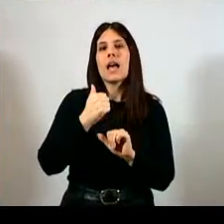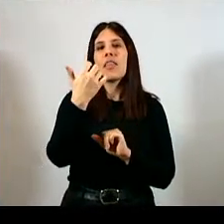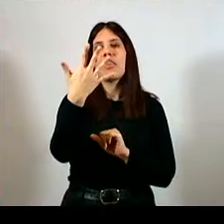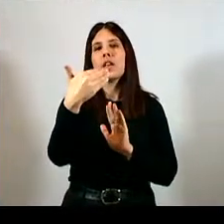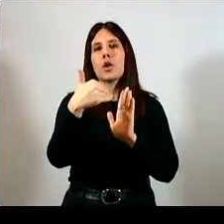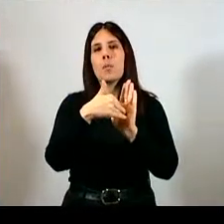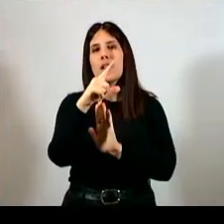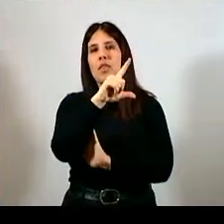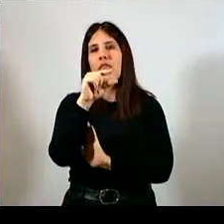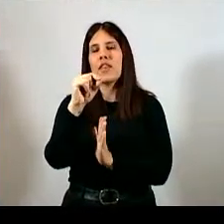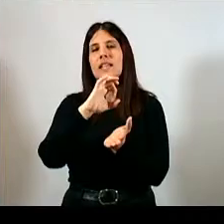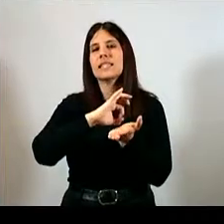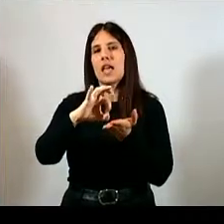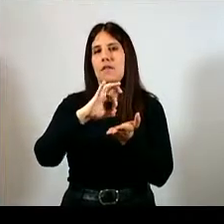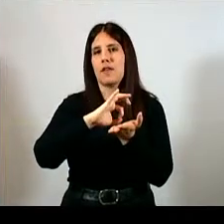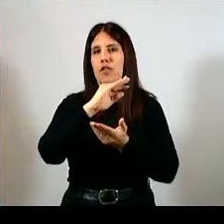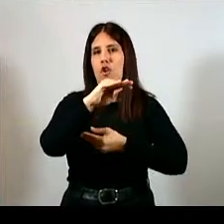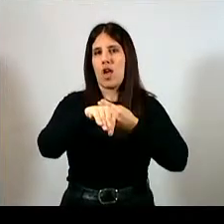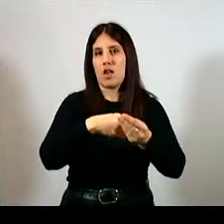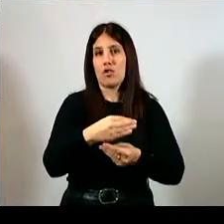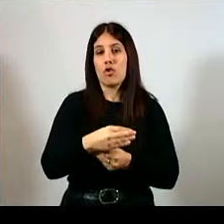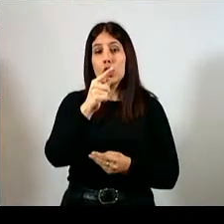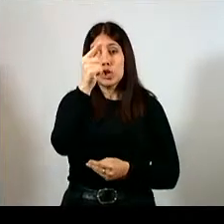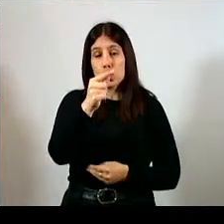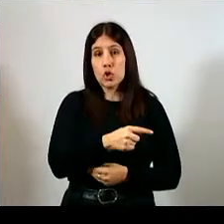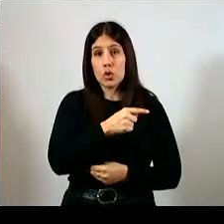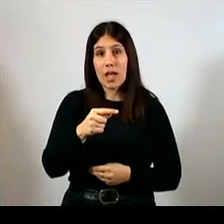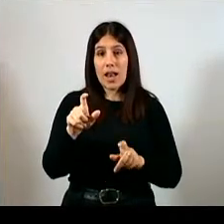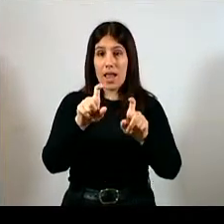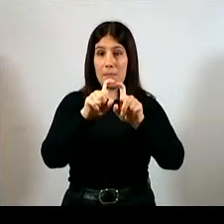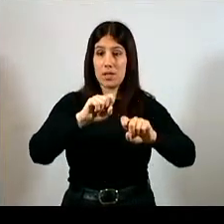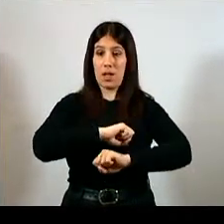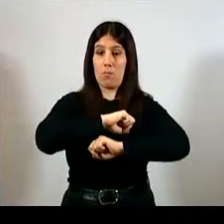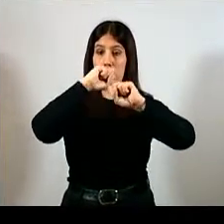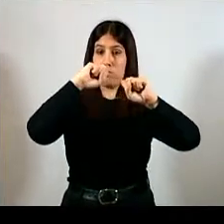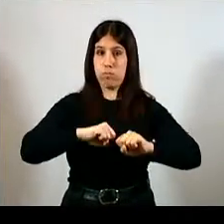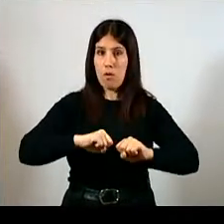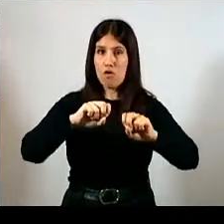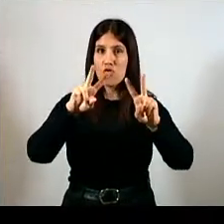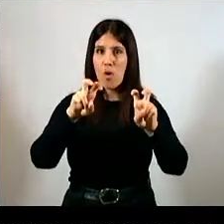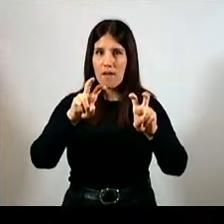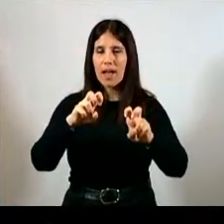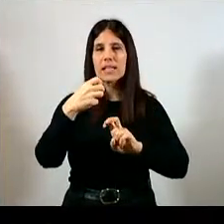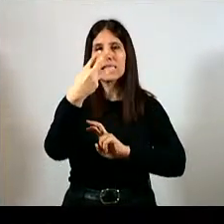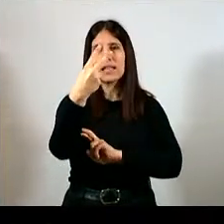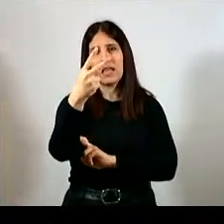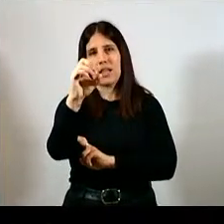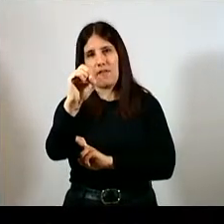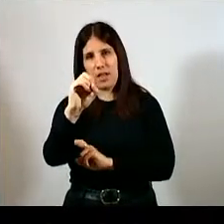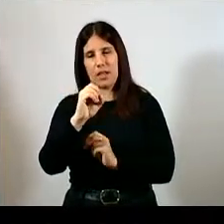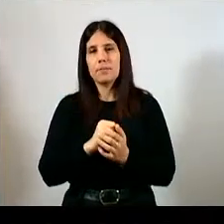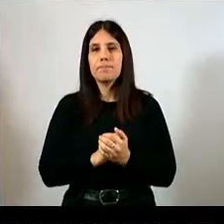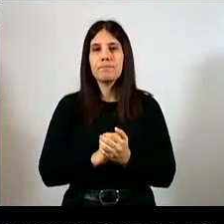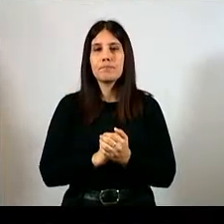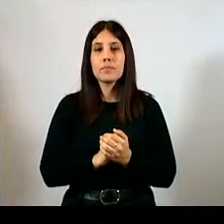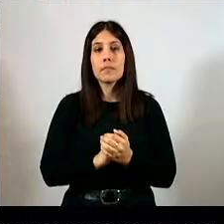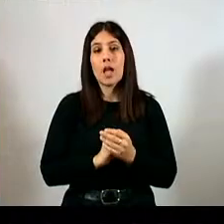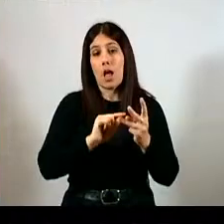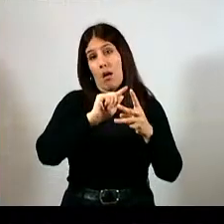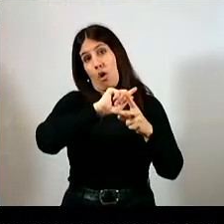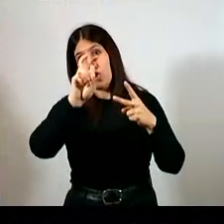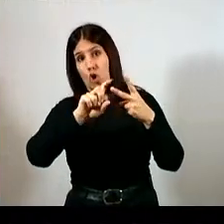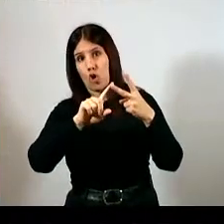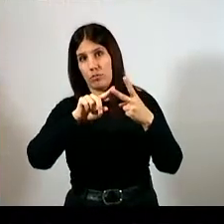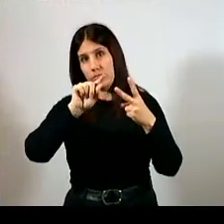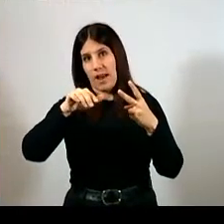5.100 servicios y constituido 320 empresas desde este sistema. El otro convenio, suscrito con la